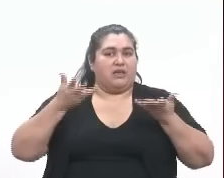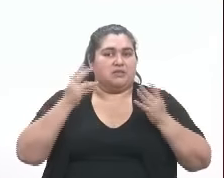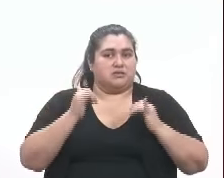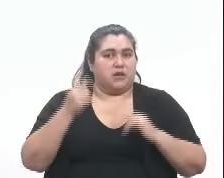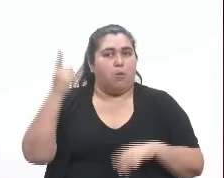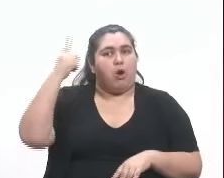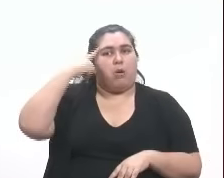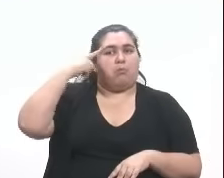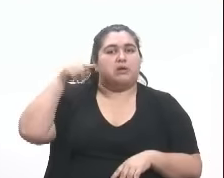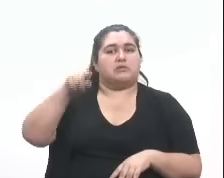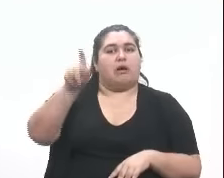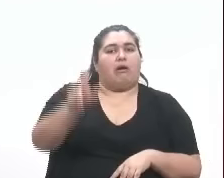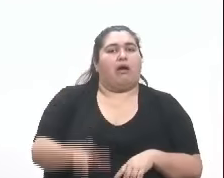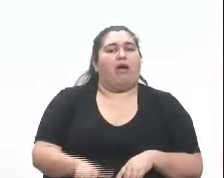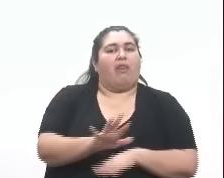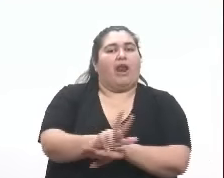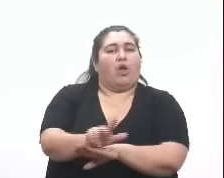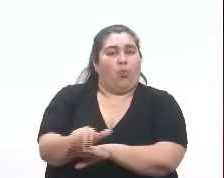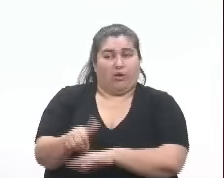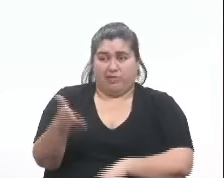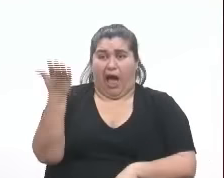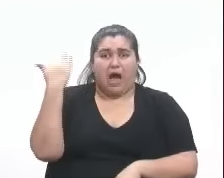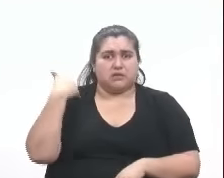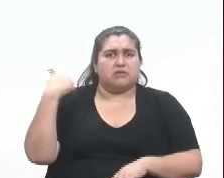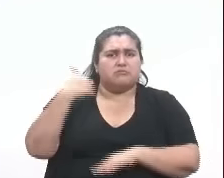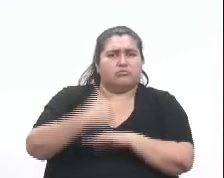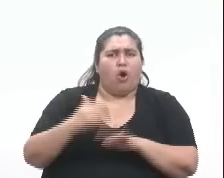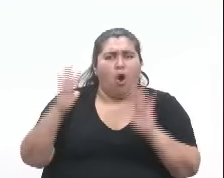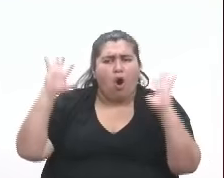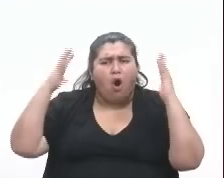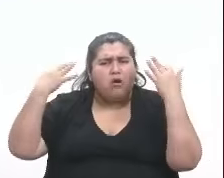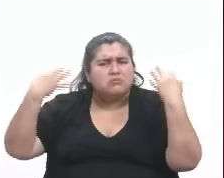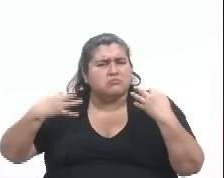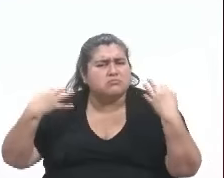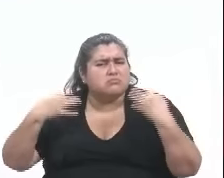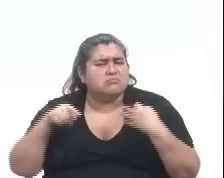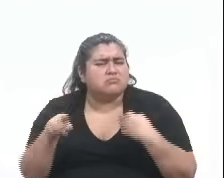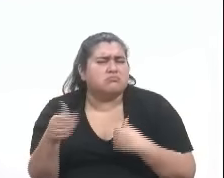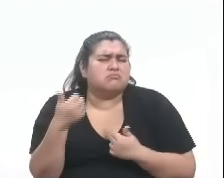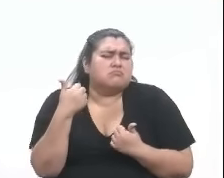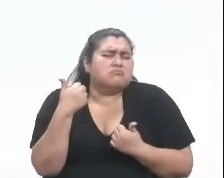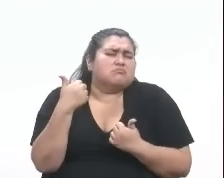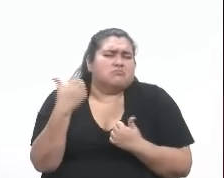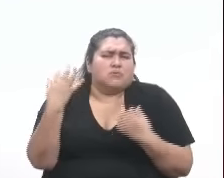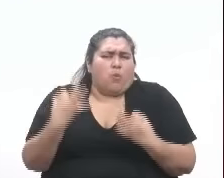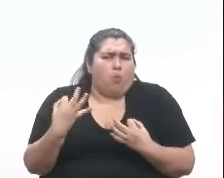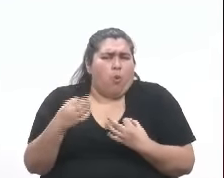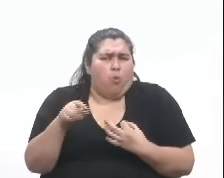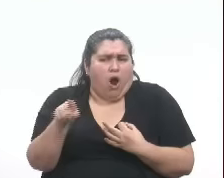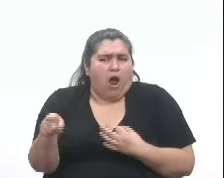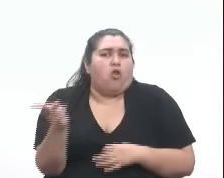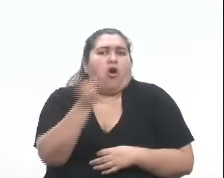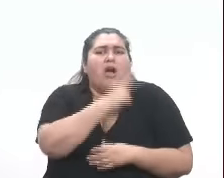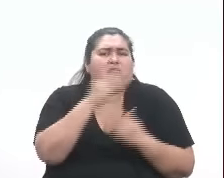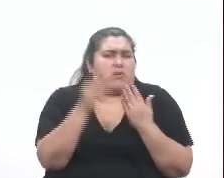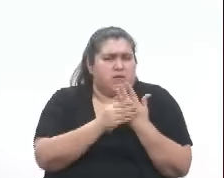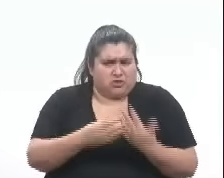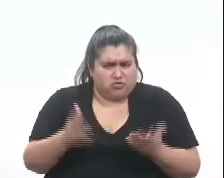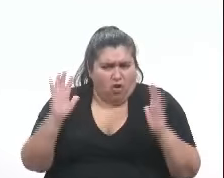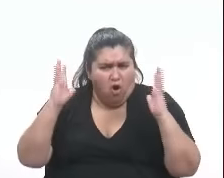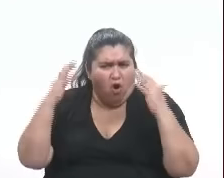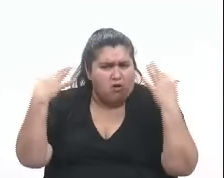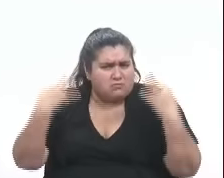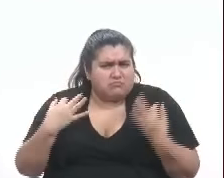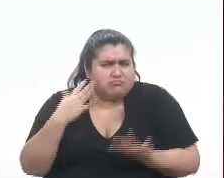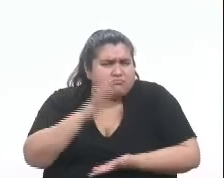delincuente. Hasta ayer acá todo el mundo la alababa. La brillante posición del jefe de gabinete, un tipo impecable.